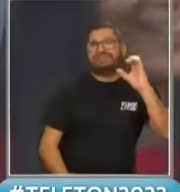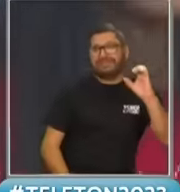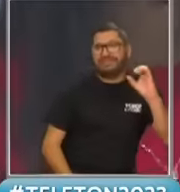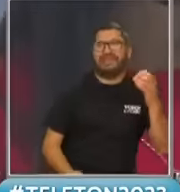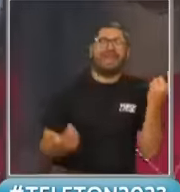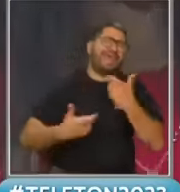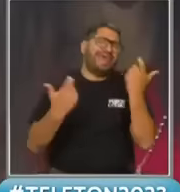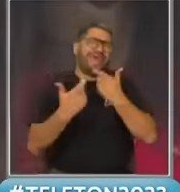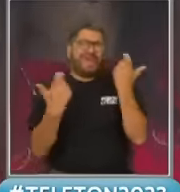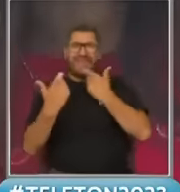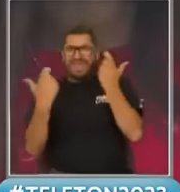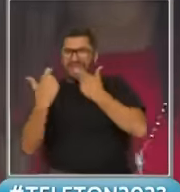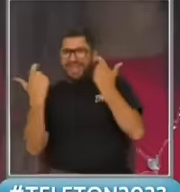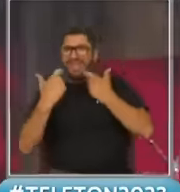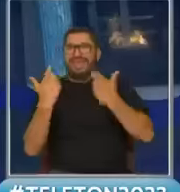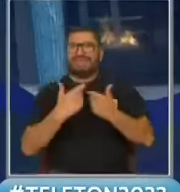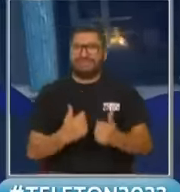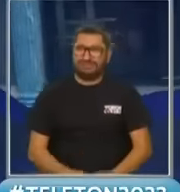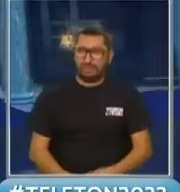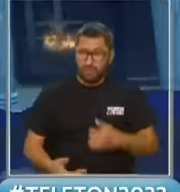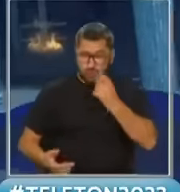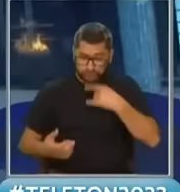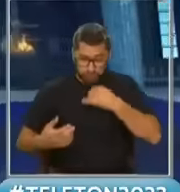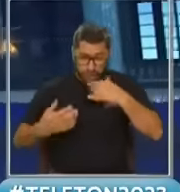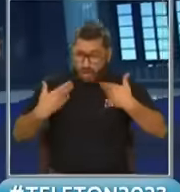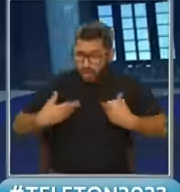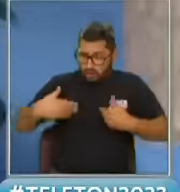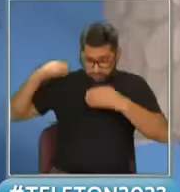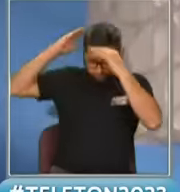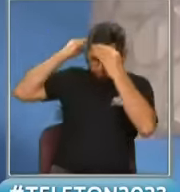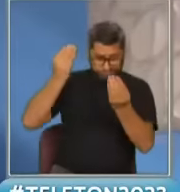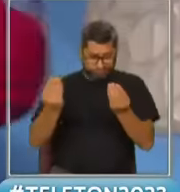Ya. Puta, no sé cuál ponerme ahora. Entonces,